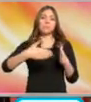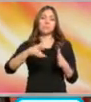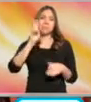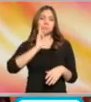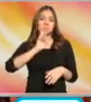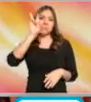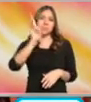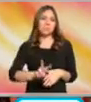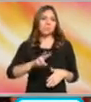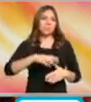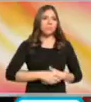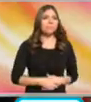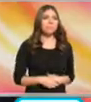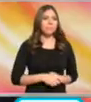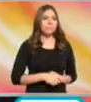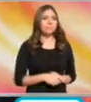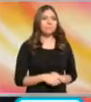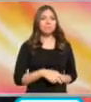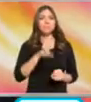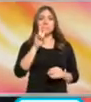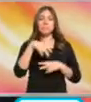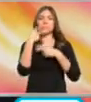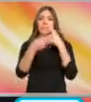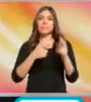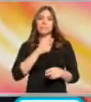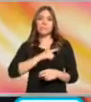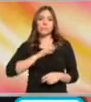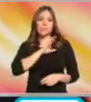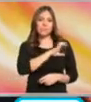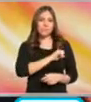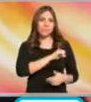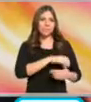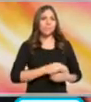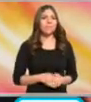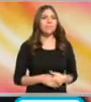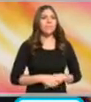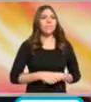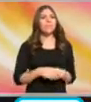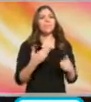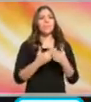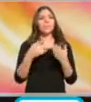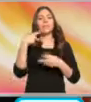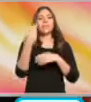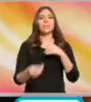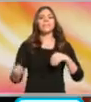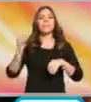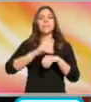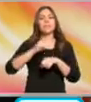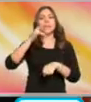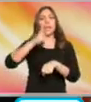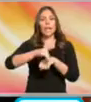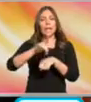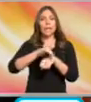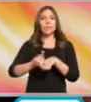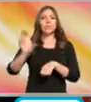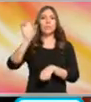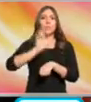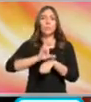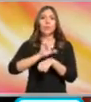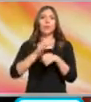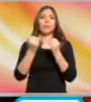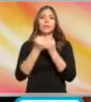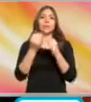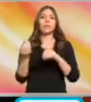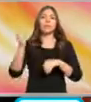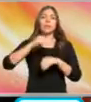verdad. mencionar, Gaby, o sea, Sí, Te va a encantar, Ya Gaby. me va a empatamos. encantar, claro que sí. Ok, vamos a agregar nuestro queso, nuestro huevo y ojo, vamos a agregar